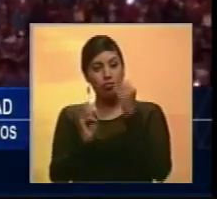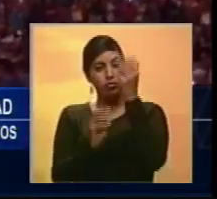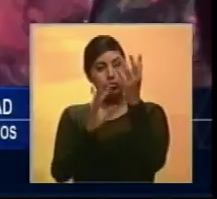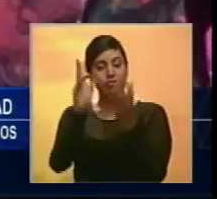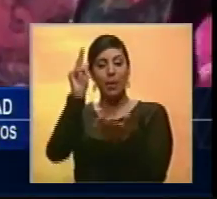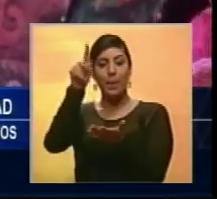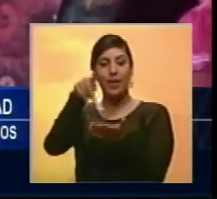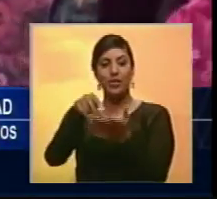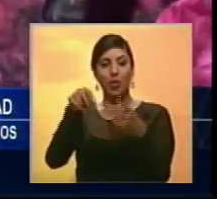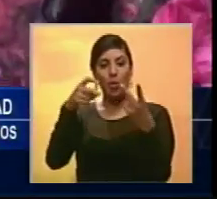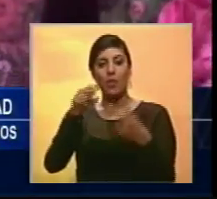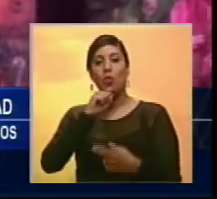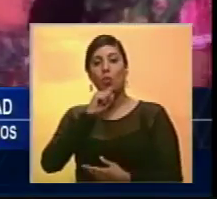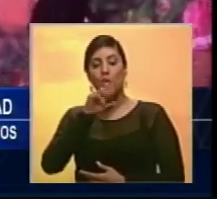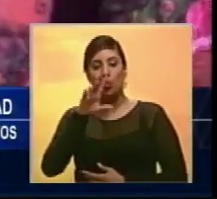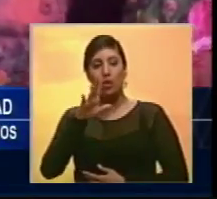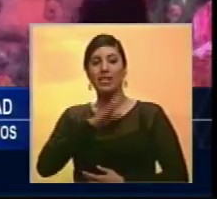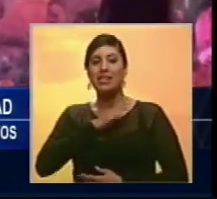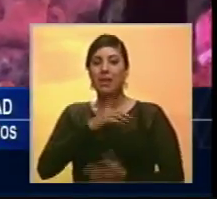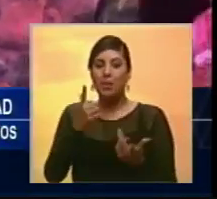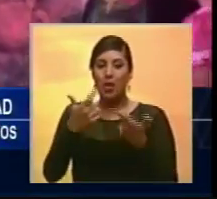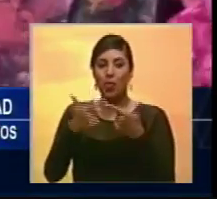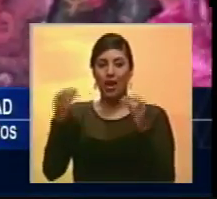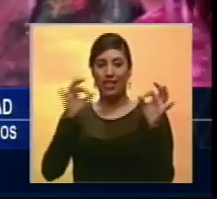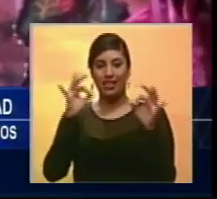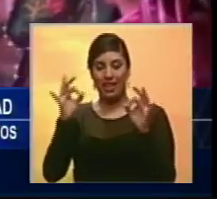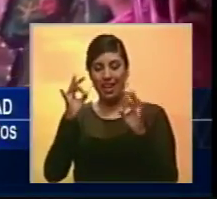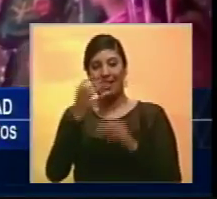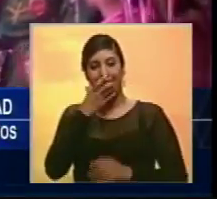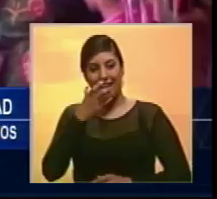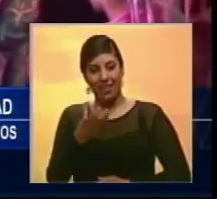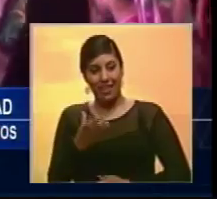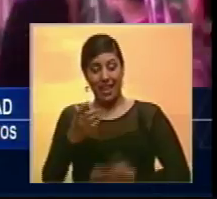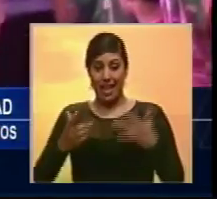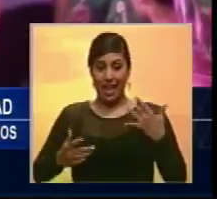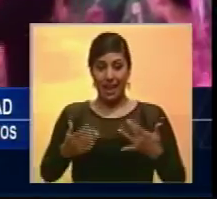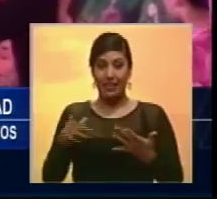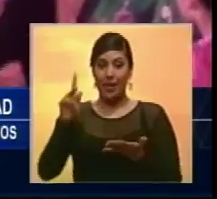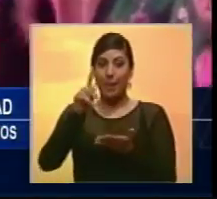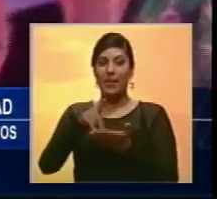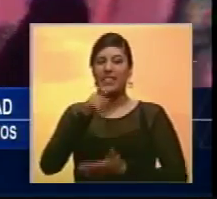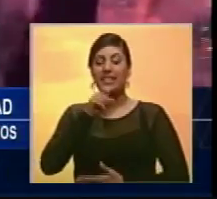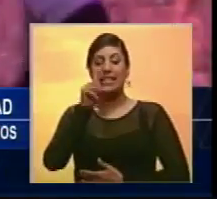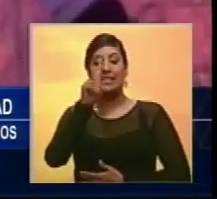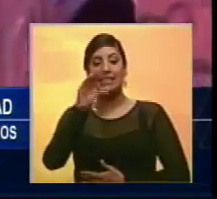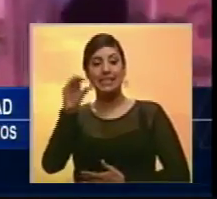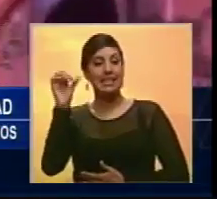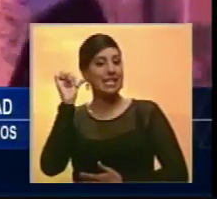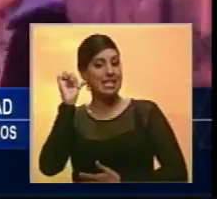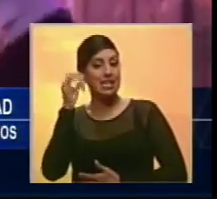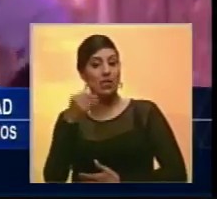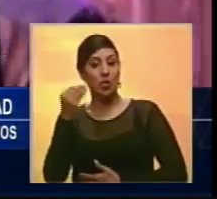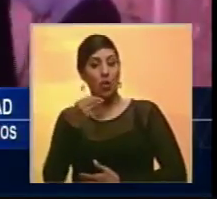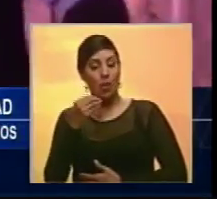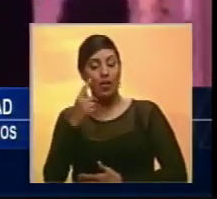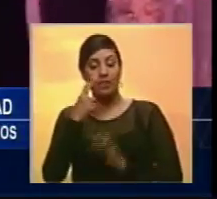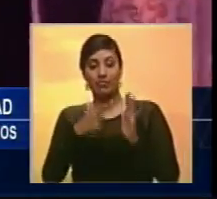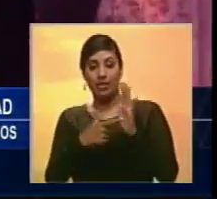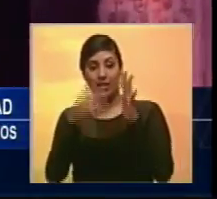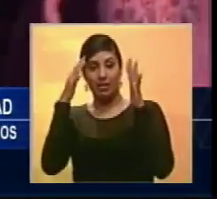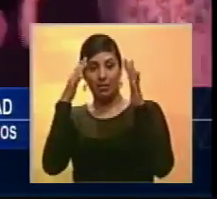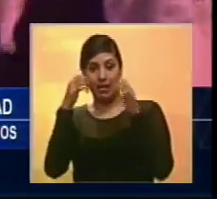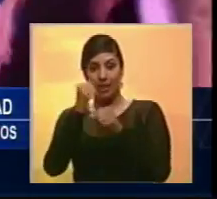la presentación de la tradicional puesta en escena del Cascanueces. En la actividad participaron más de 100 niñas y jóvenes que demostraron